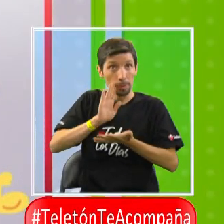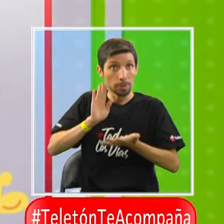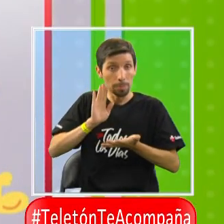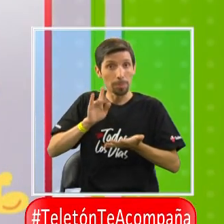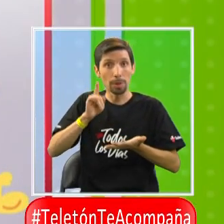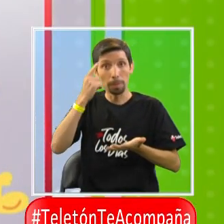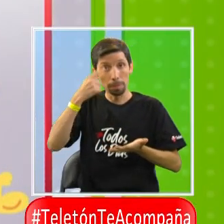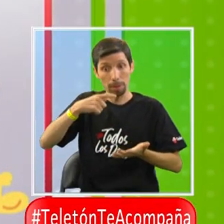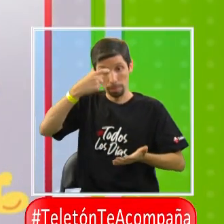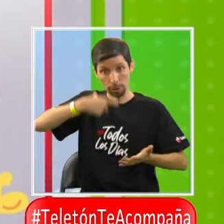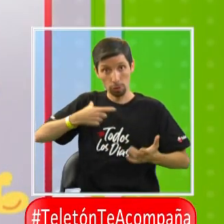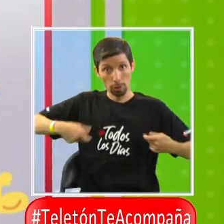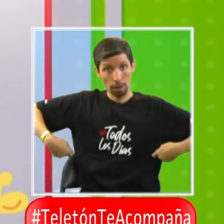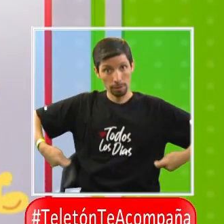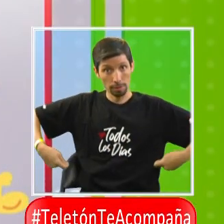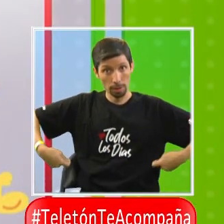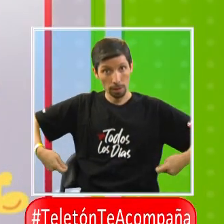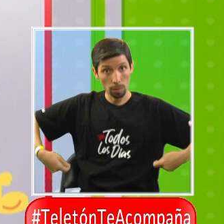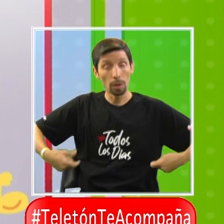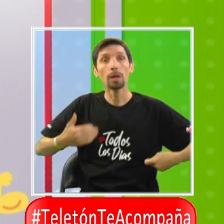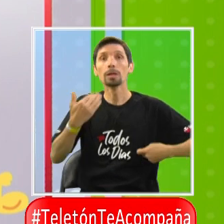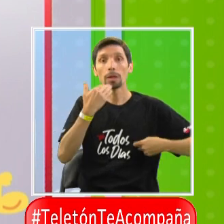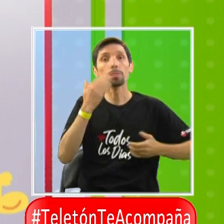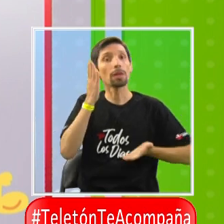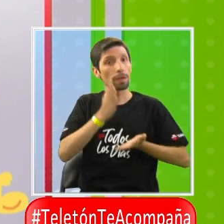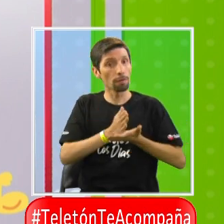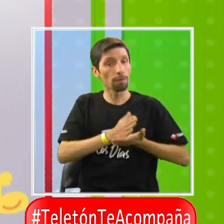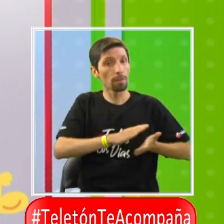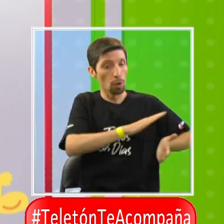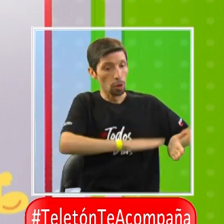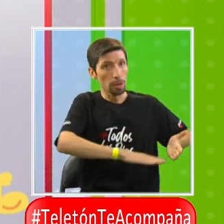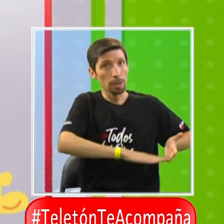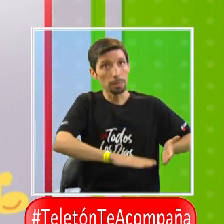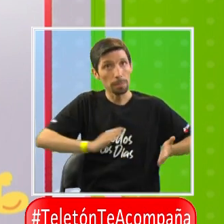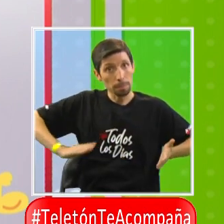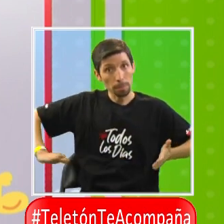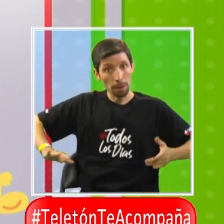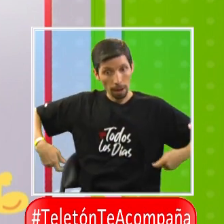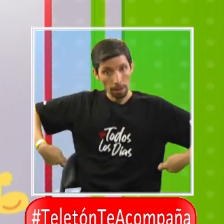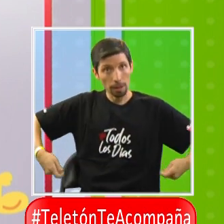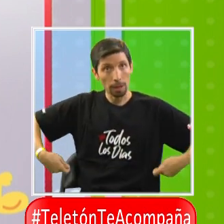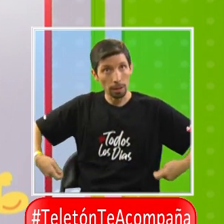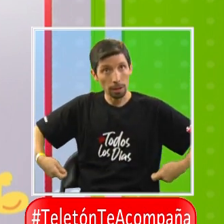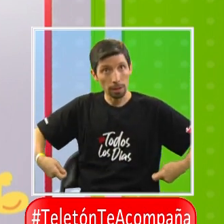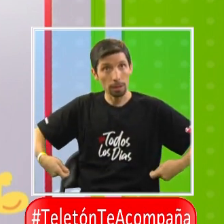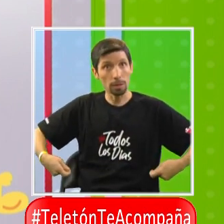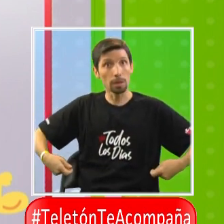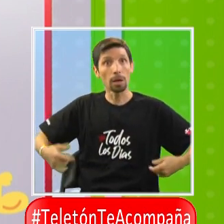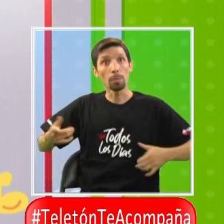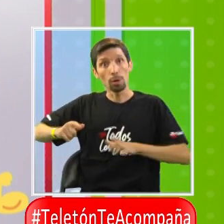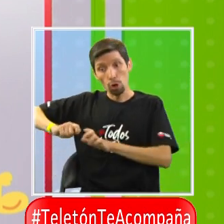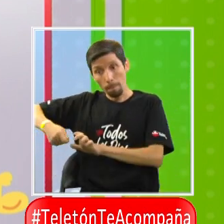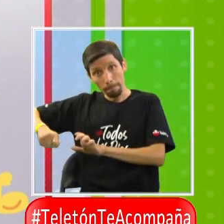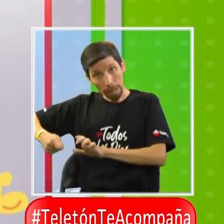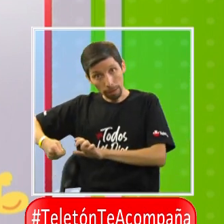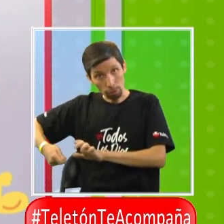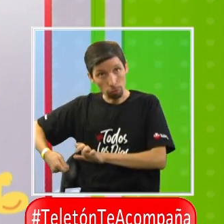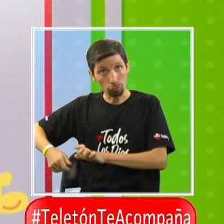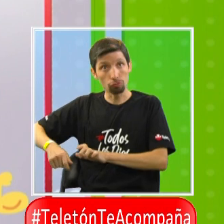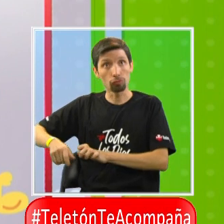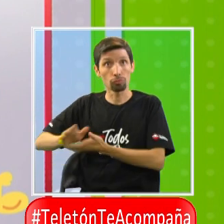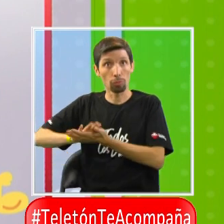Pero los usuarios de silla de ruedas también tenemos que limpiar todas las partes de nuestra silla. Los frenos, por ejemplo.